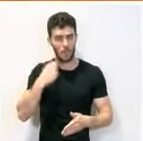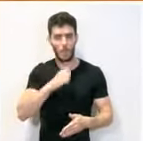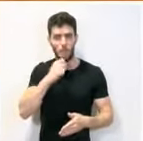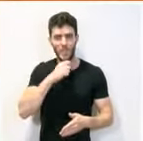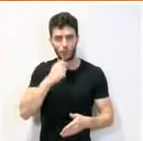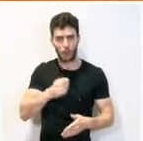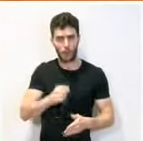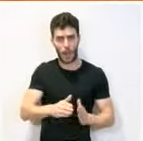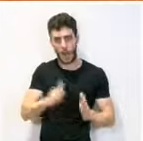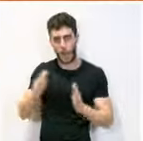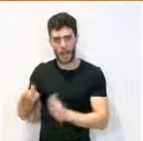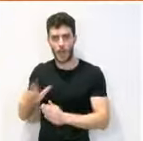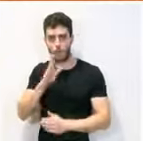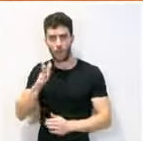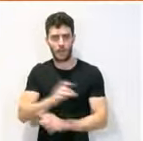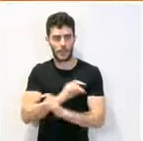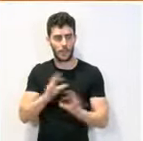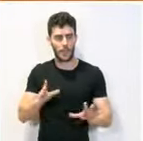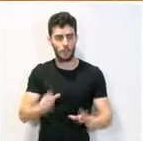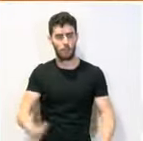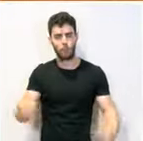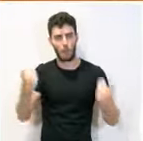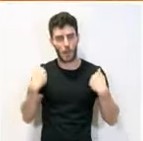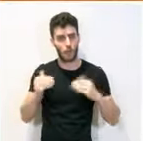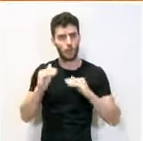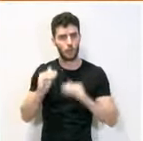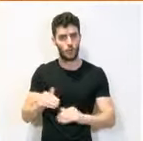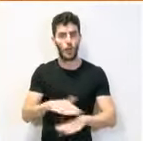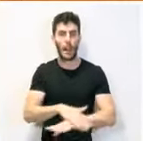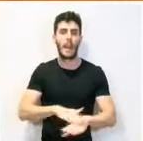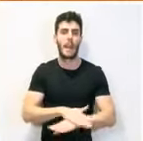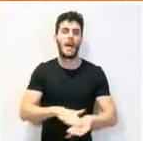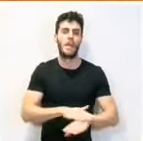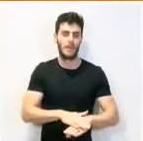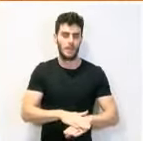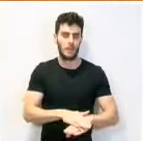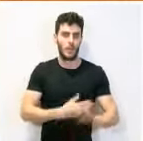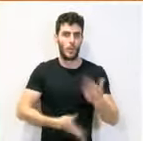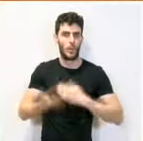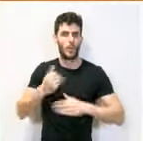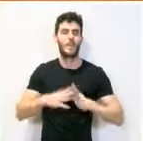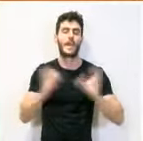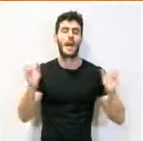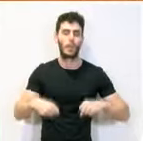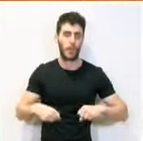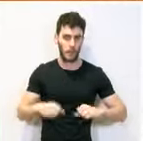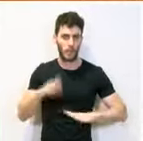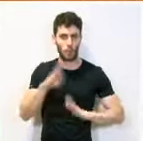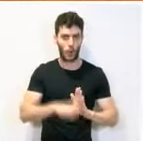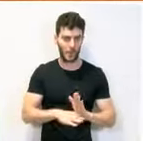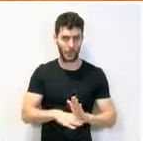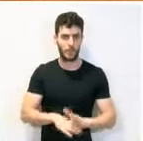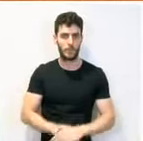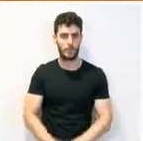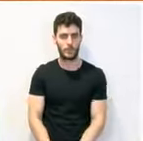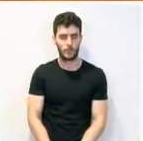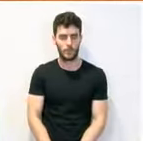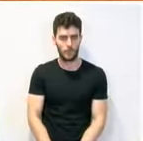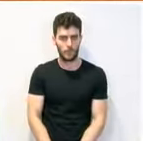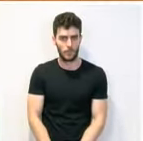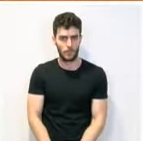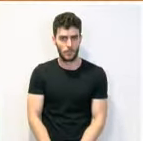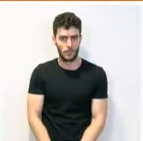Socialista, porque es evidente que corresponde recuperar la esencia de aquel acuerdo programático. Lamentablemente,